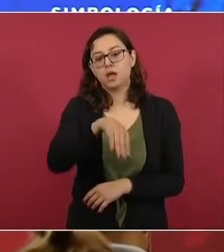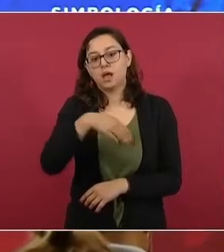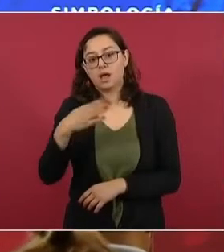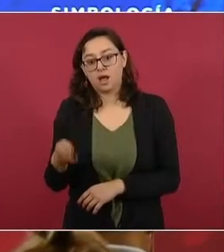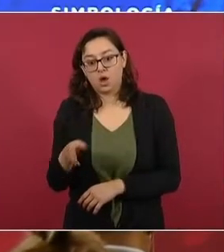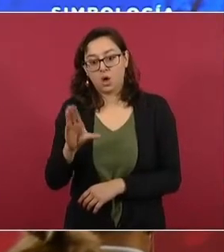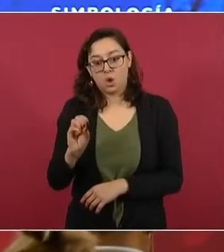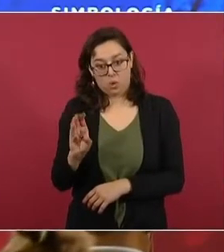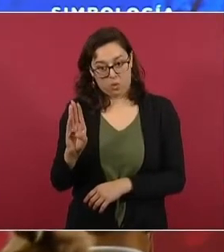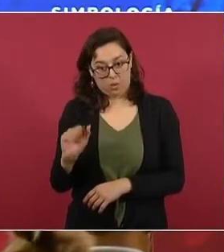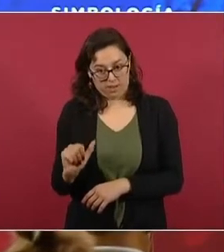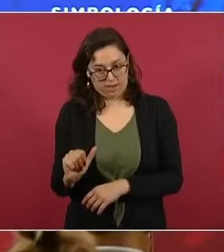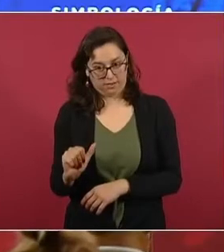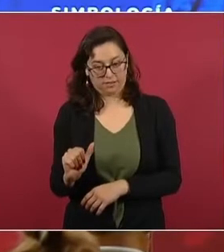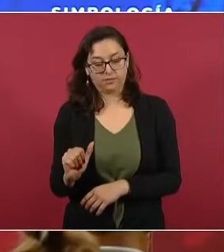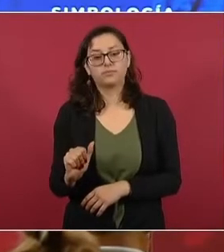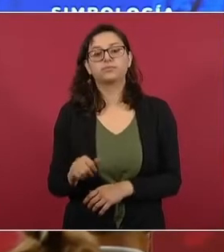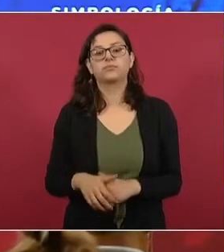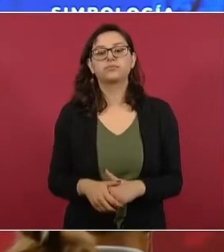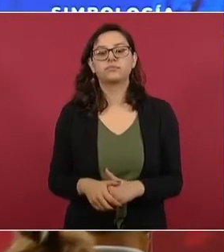Bueno,